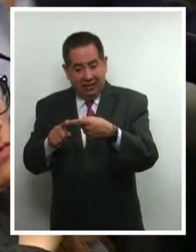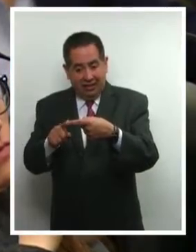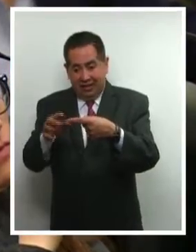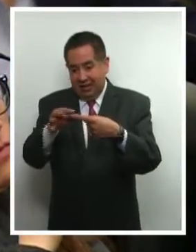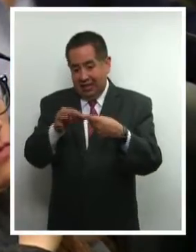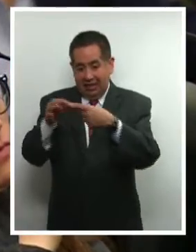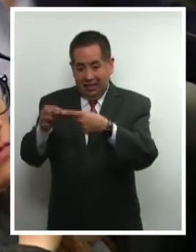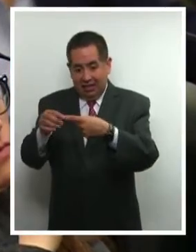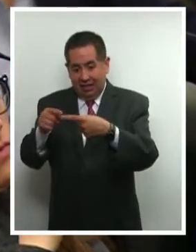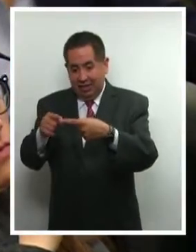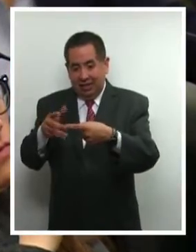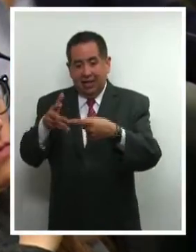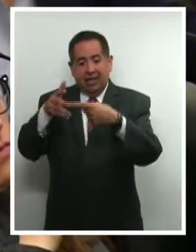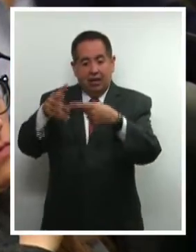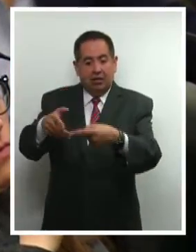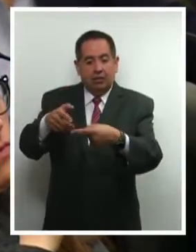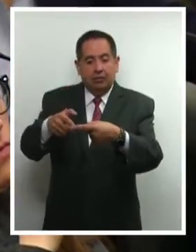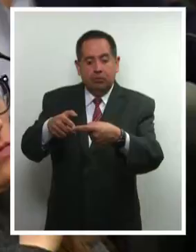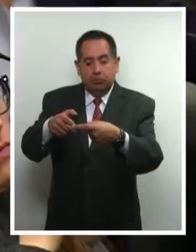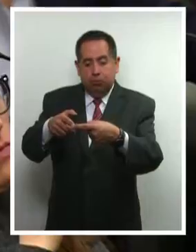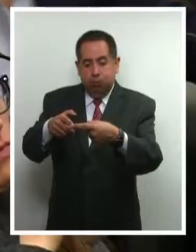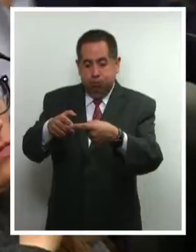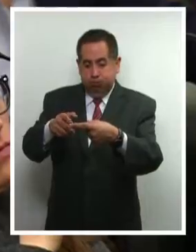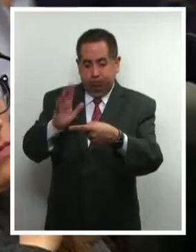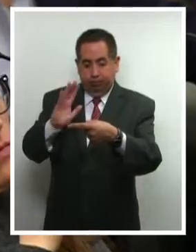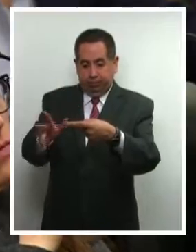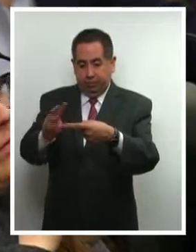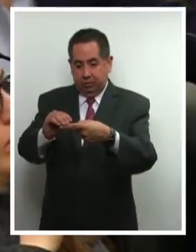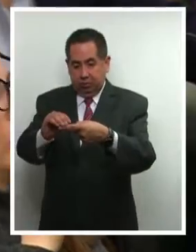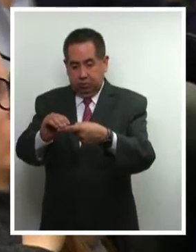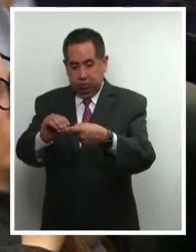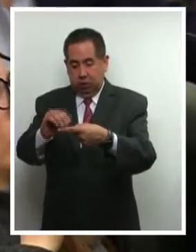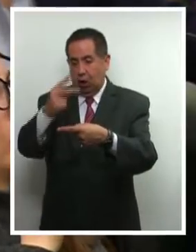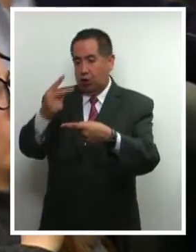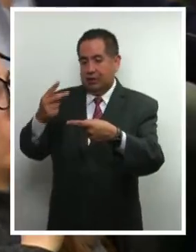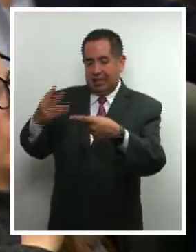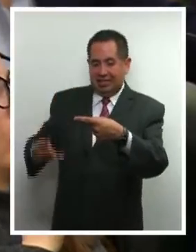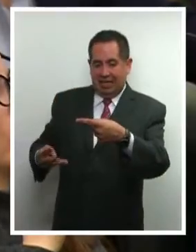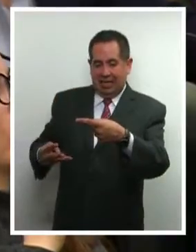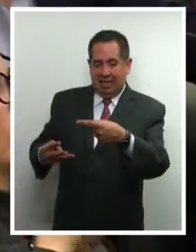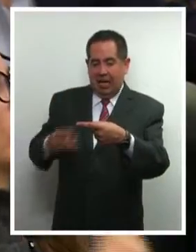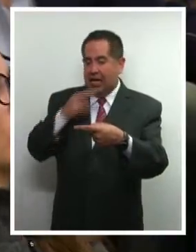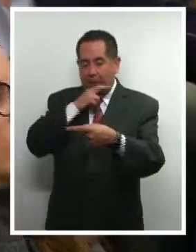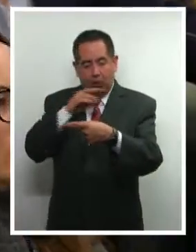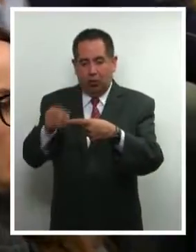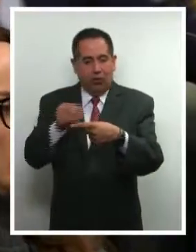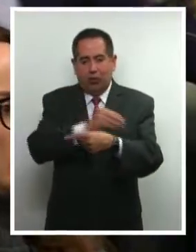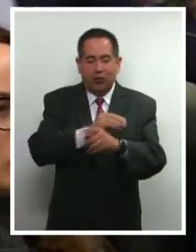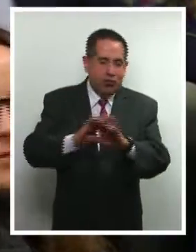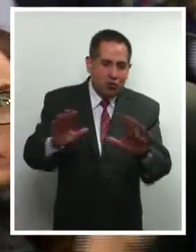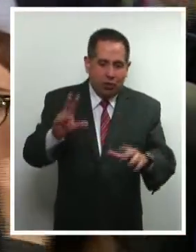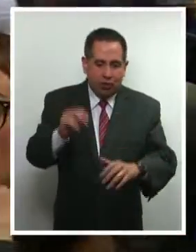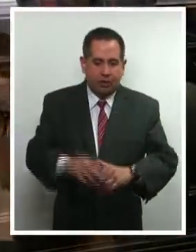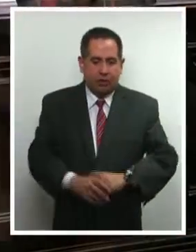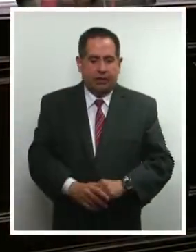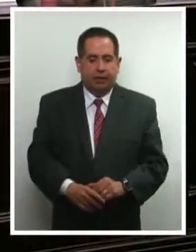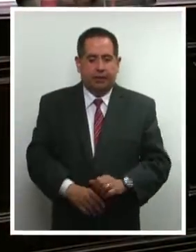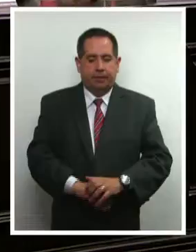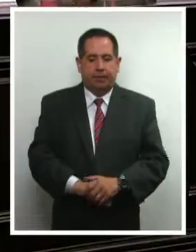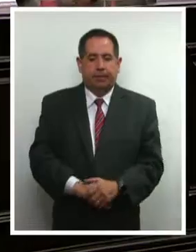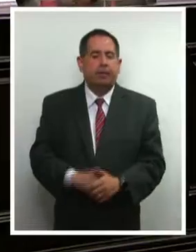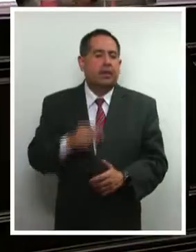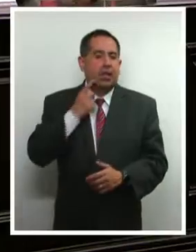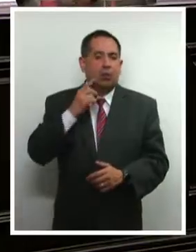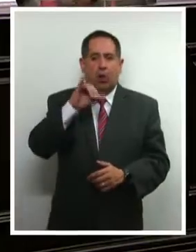reservada en los términos del dictamen va a obtener las 2/3 partes en automático. Diputado Jaime Cárdenas,